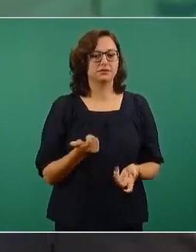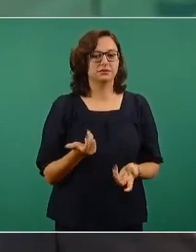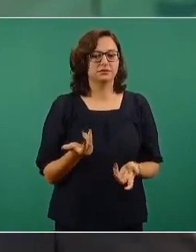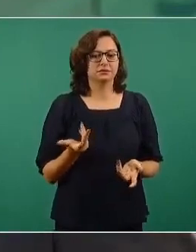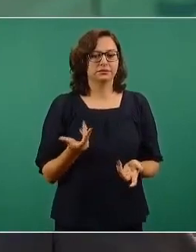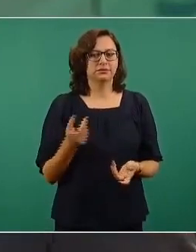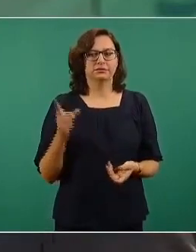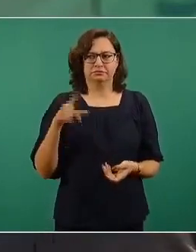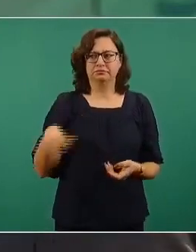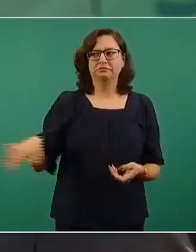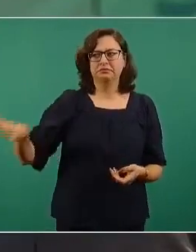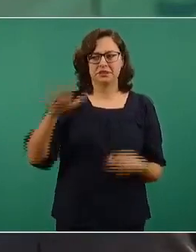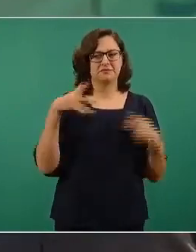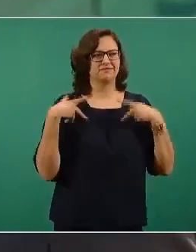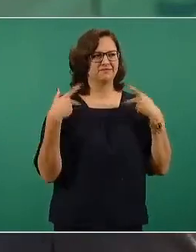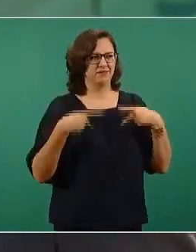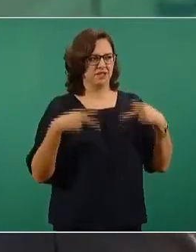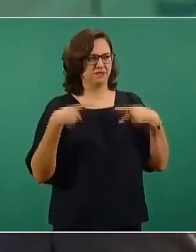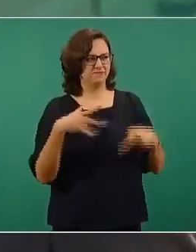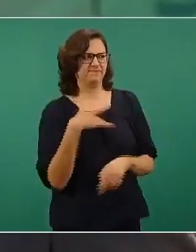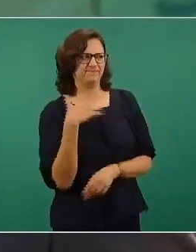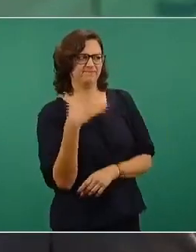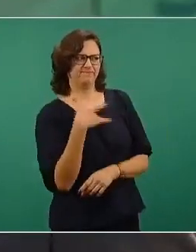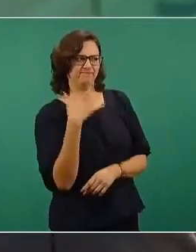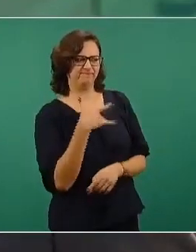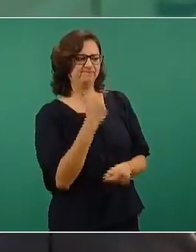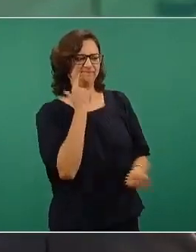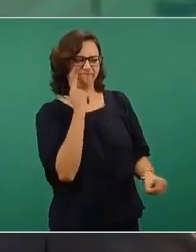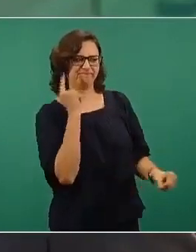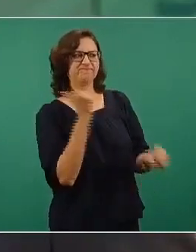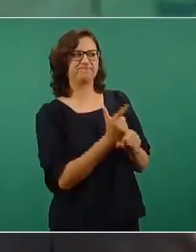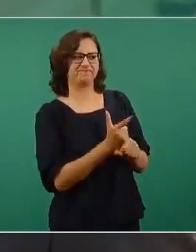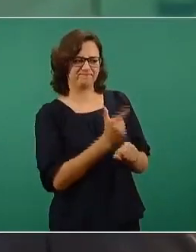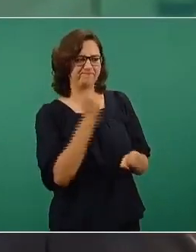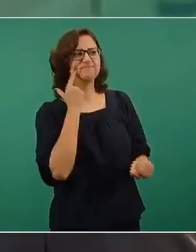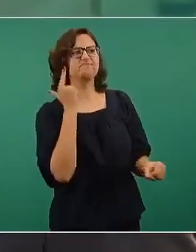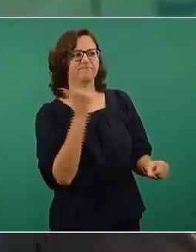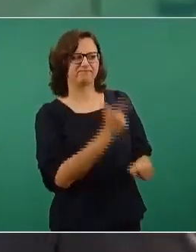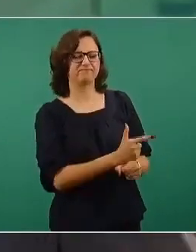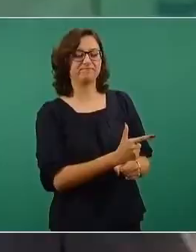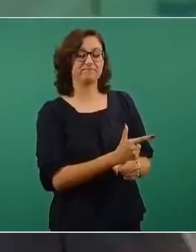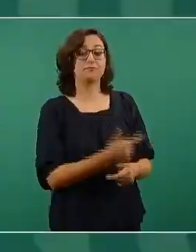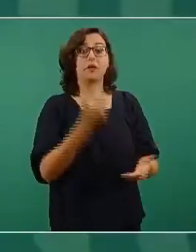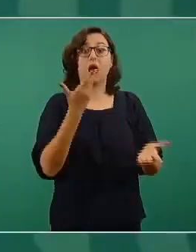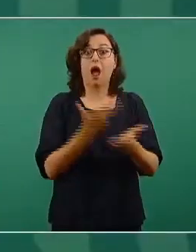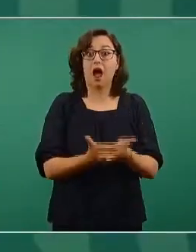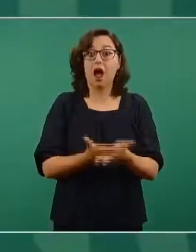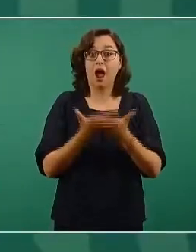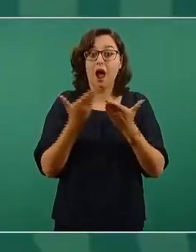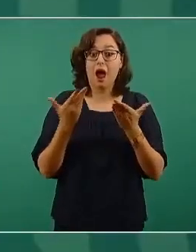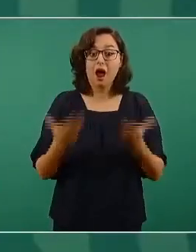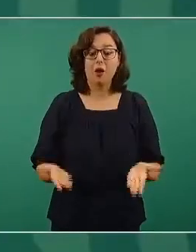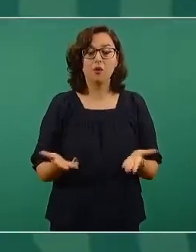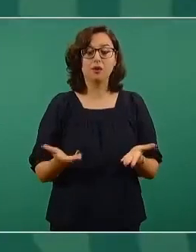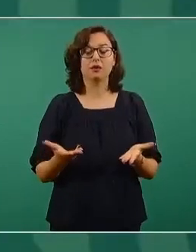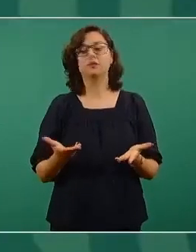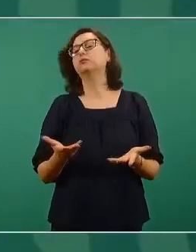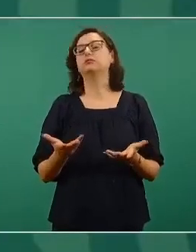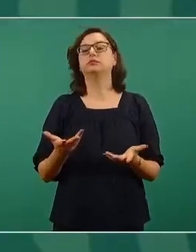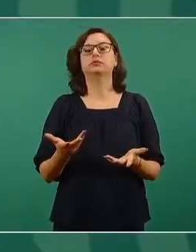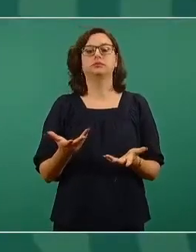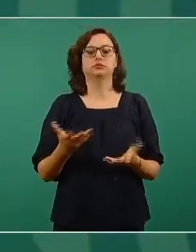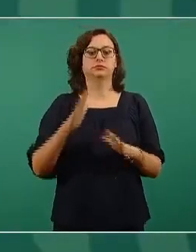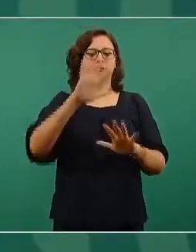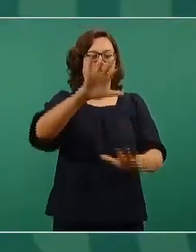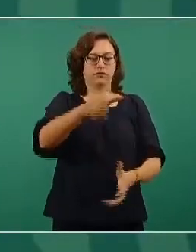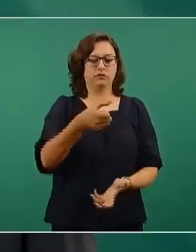o lo intuía, porque el pueblo tiene un instinto certero, ahora que está recibiendo